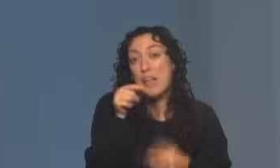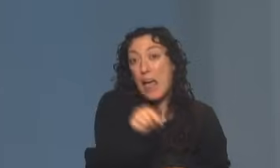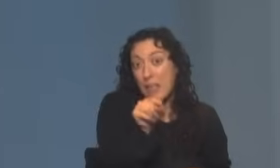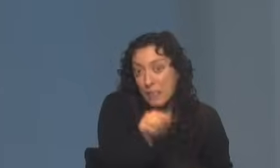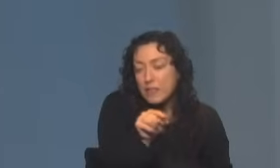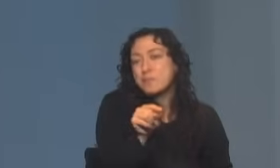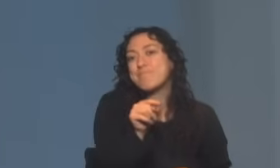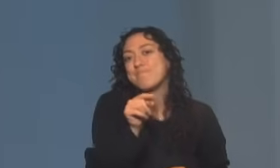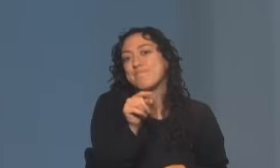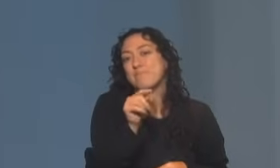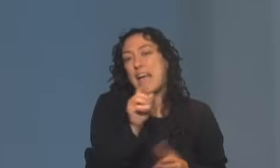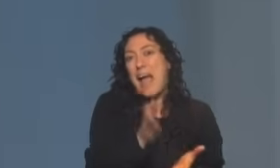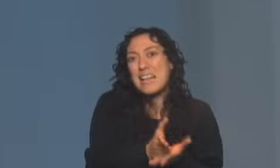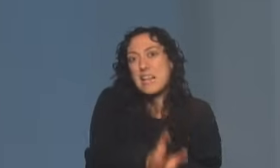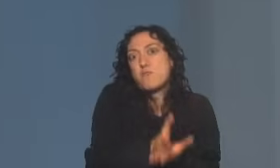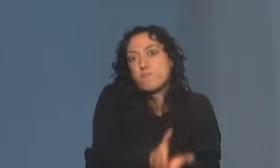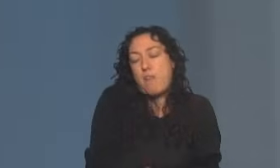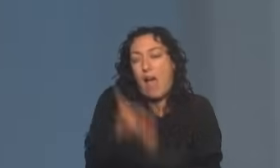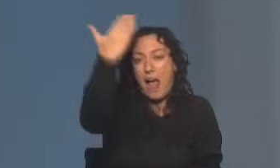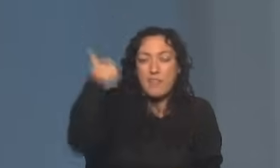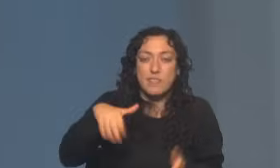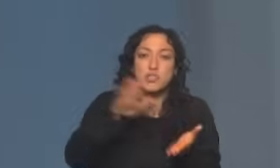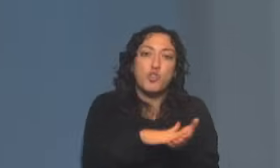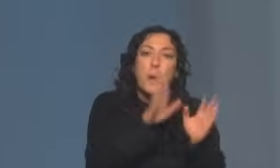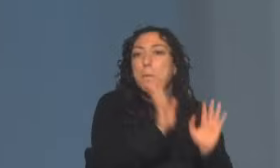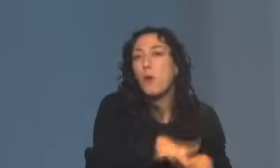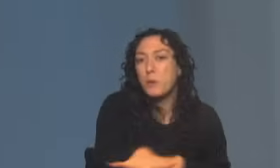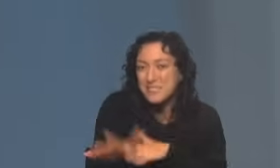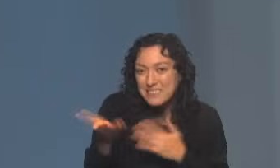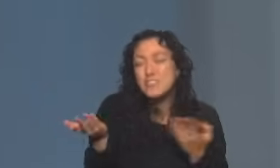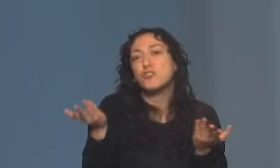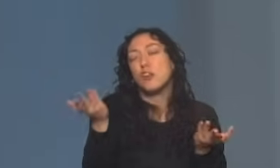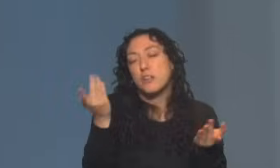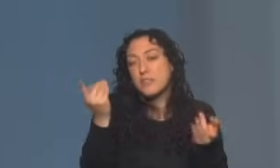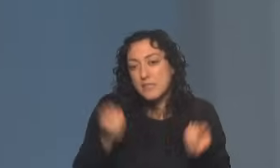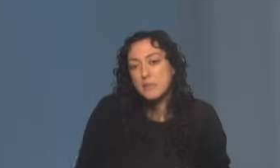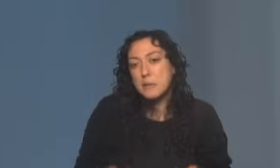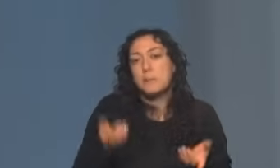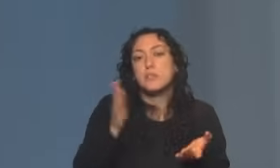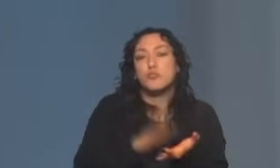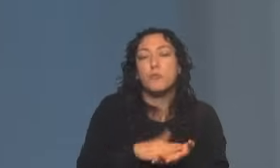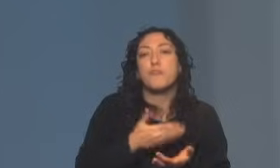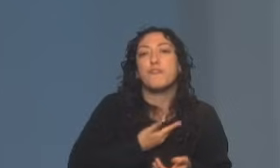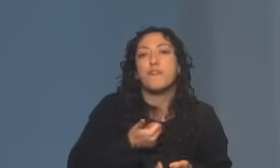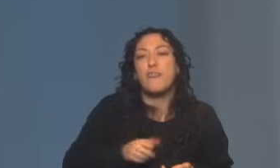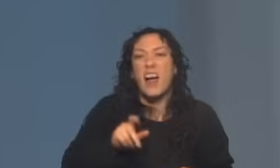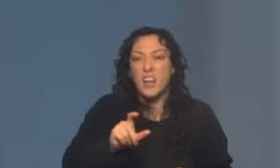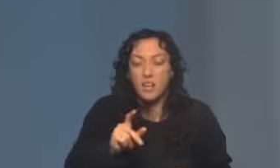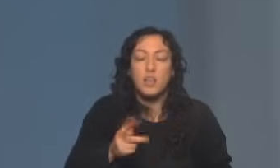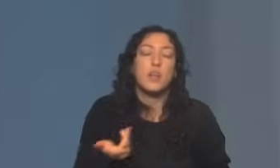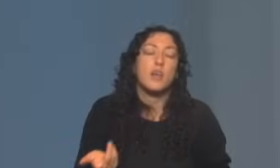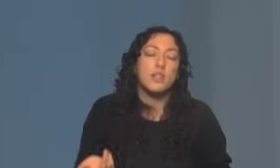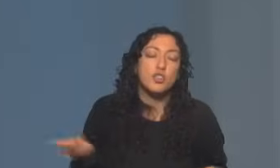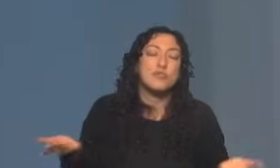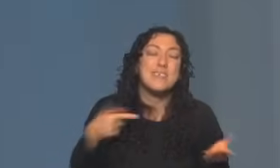ahí, y tuvo mano dura con respecto a las movilizaciones y efectivamente con la FARC. Entonces hay algo ahí que